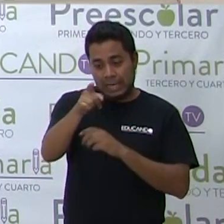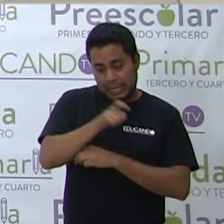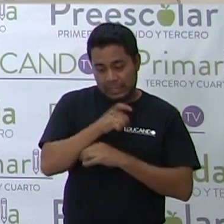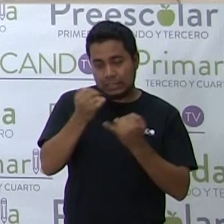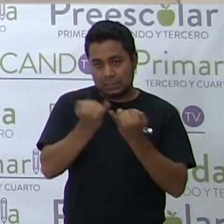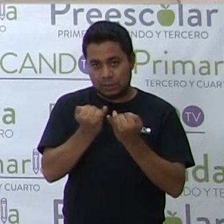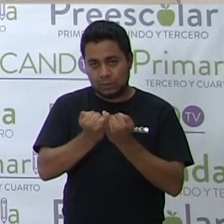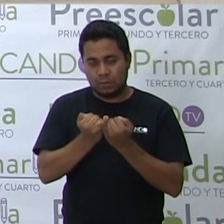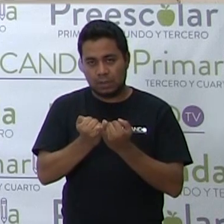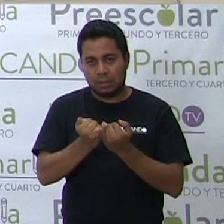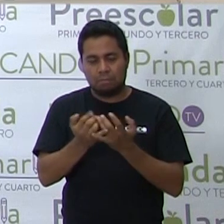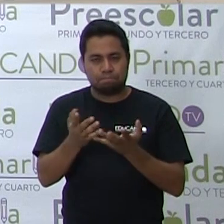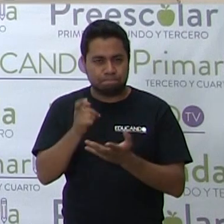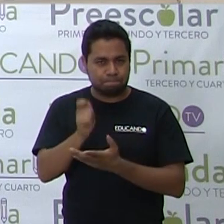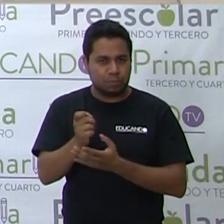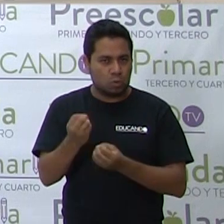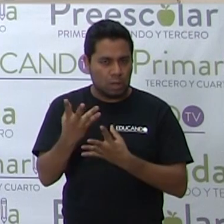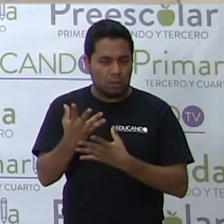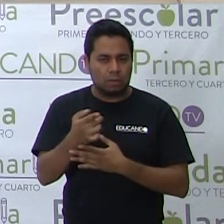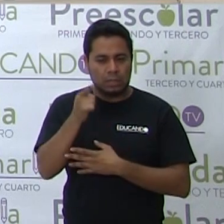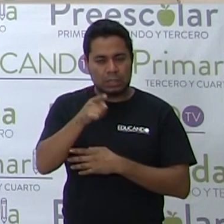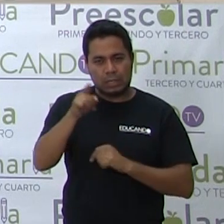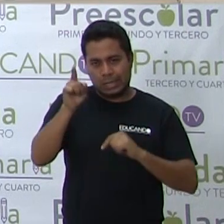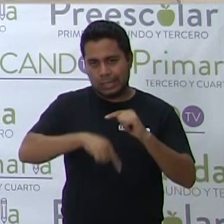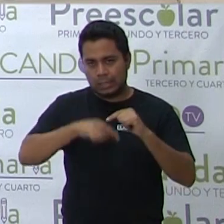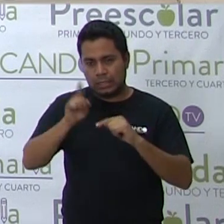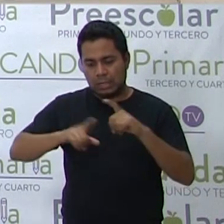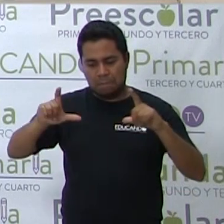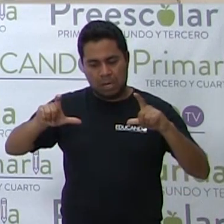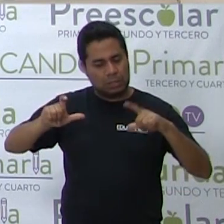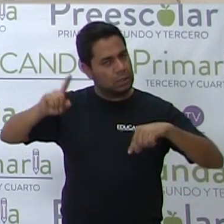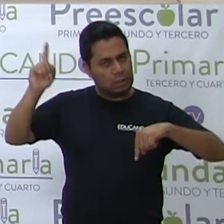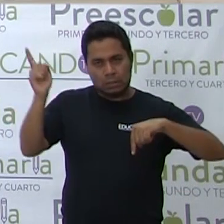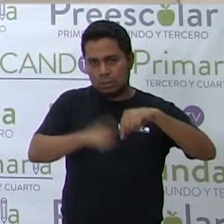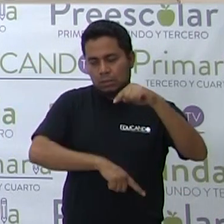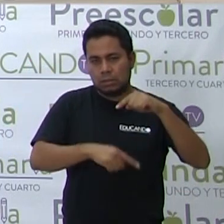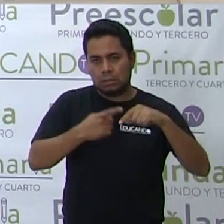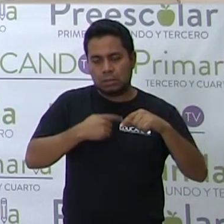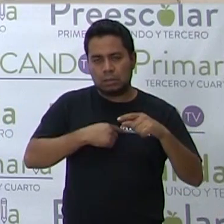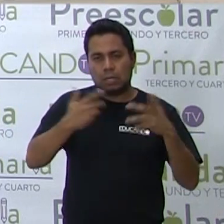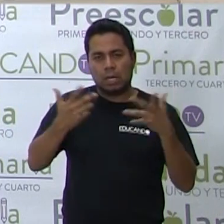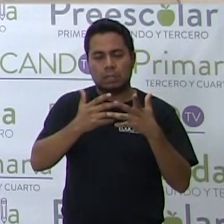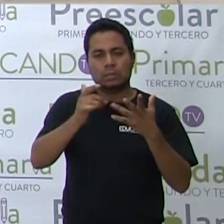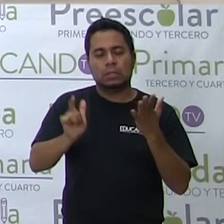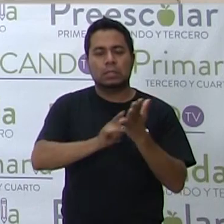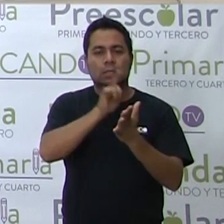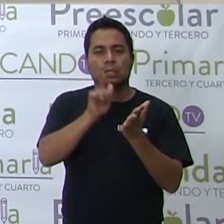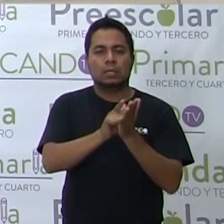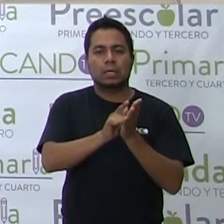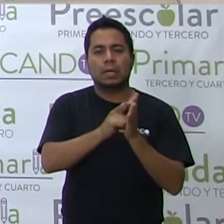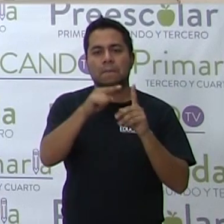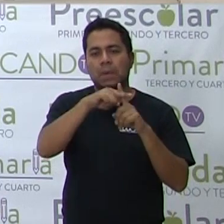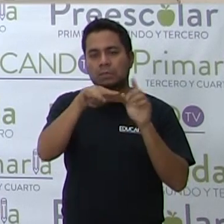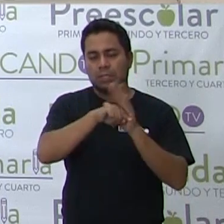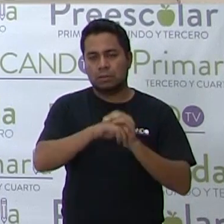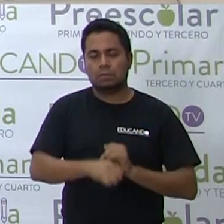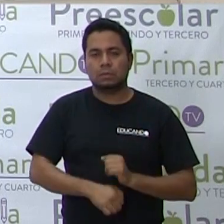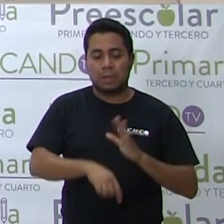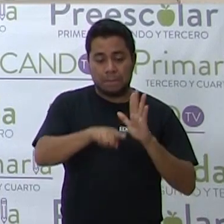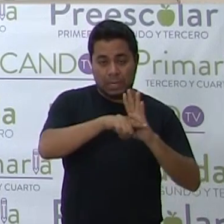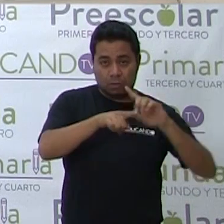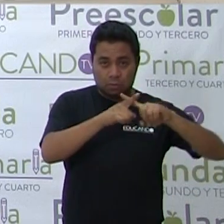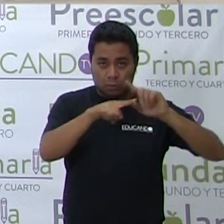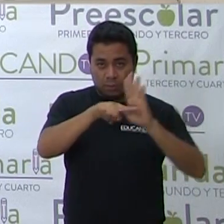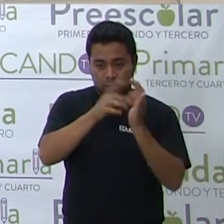a Aquí vamos a eliminar este paréntesis vamos a aplicar la regla de los signos menos por